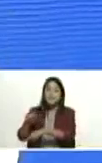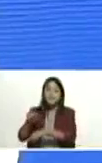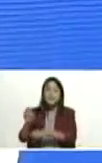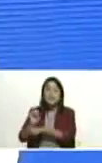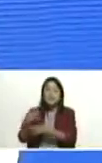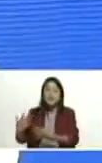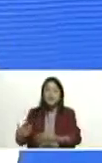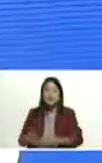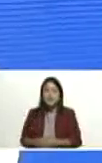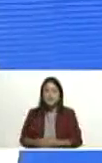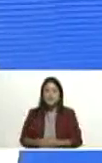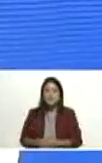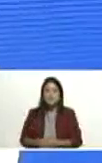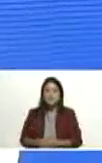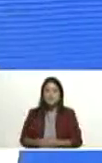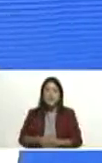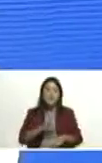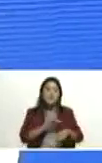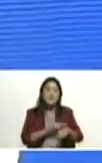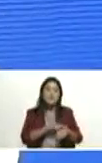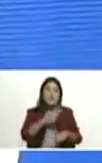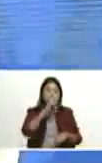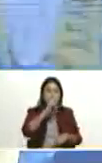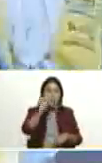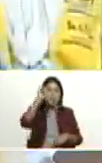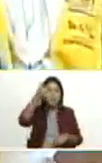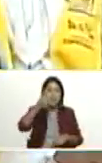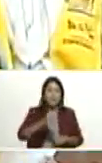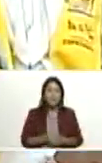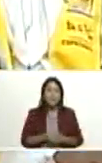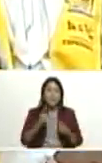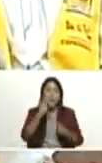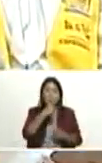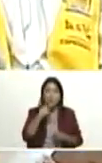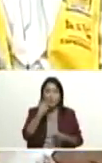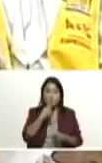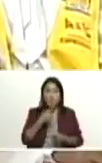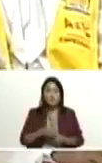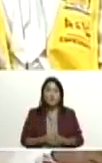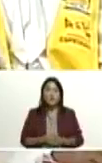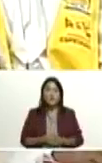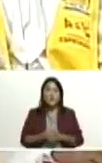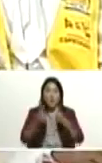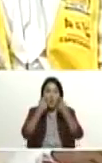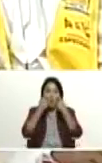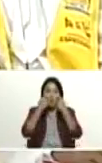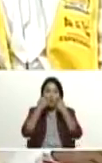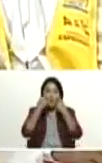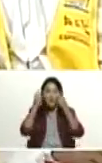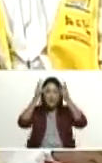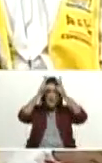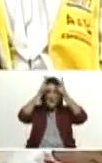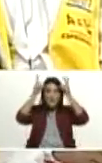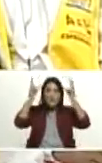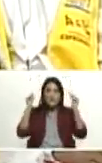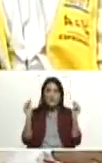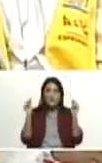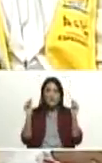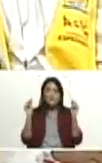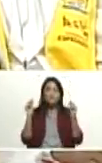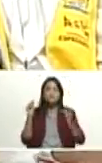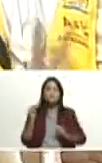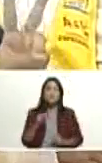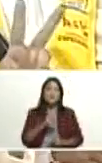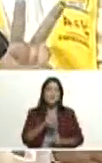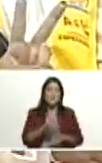geriatría y gerontología, en neonatología, en oftalmología, en enfermería de cuidados